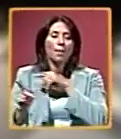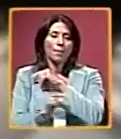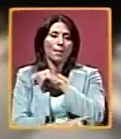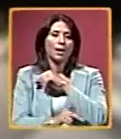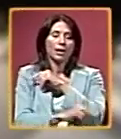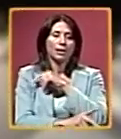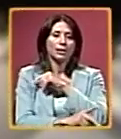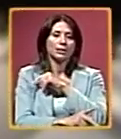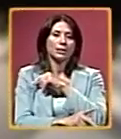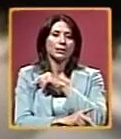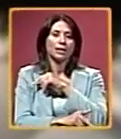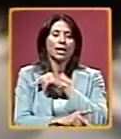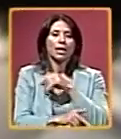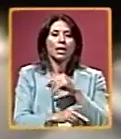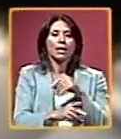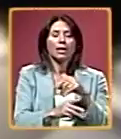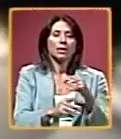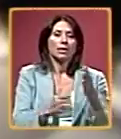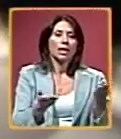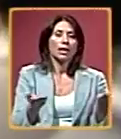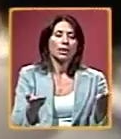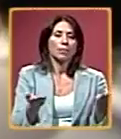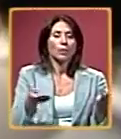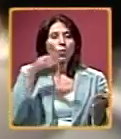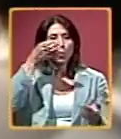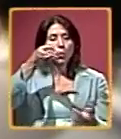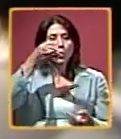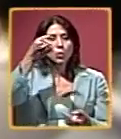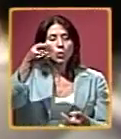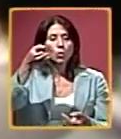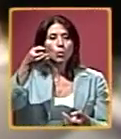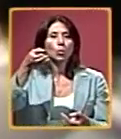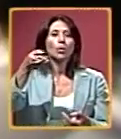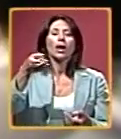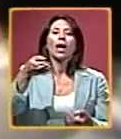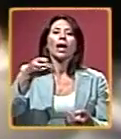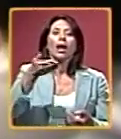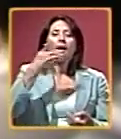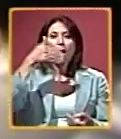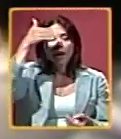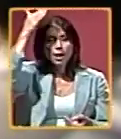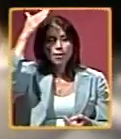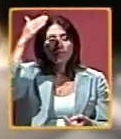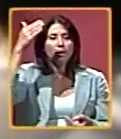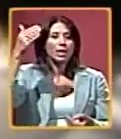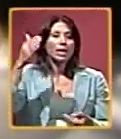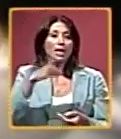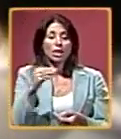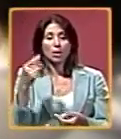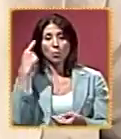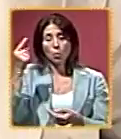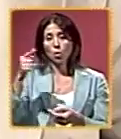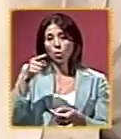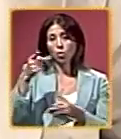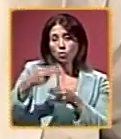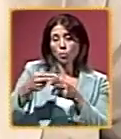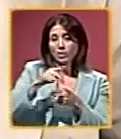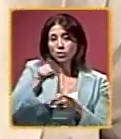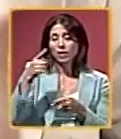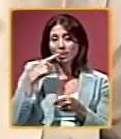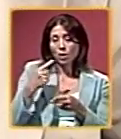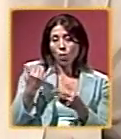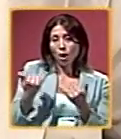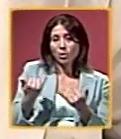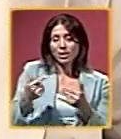países de cultura panárabe, y por la lista que usted acaba de enumerar, hay un